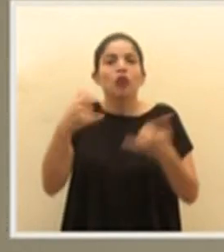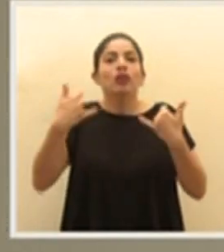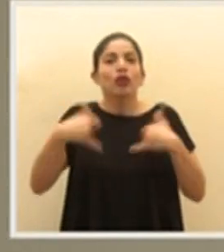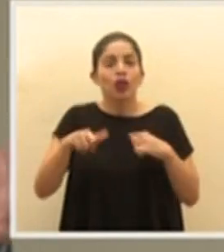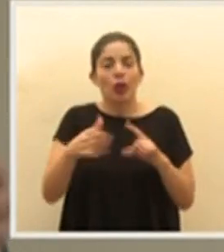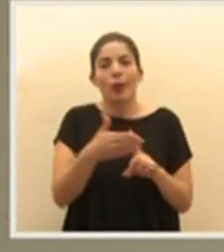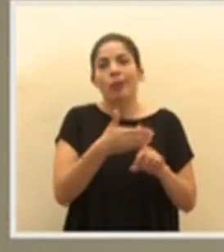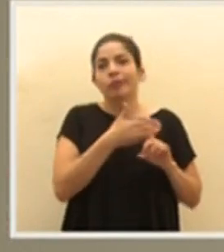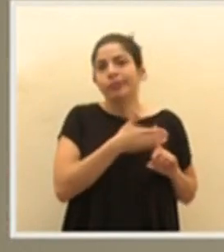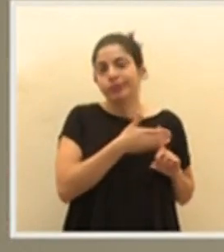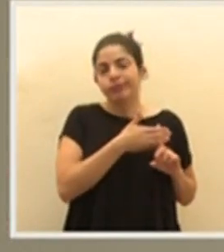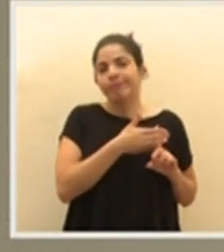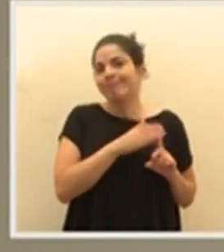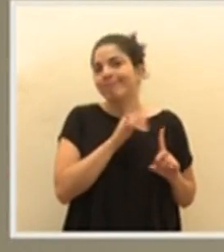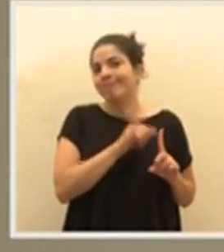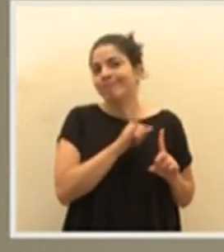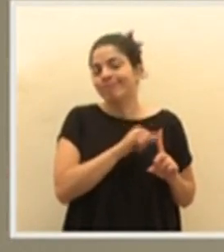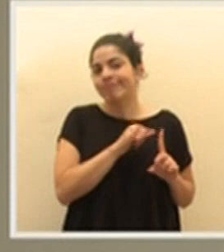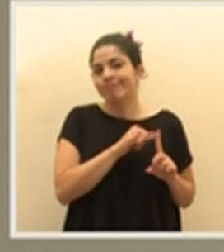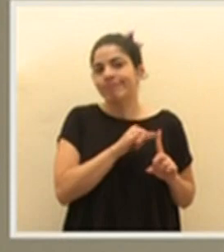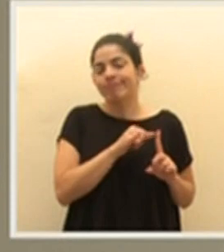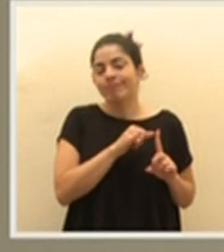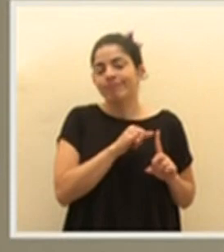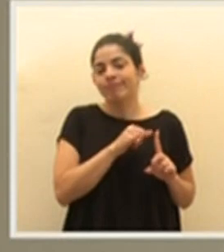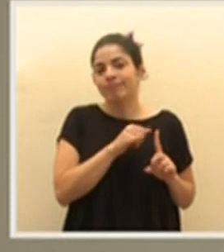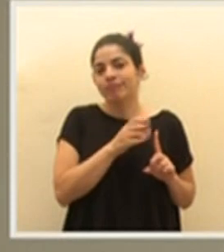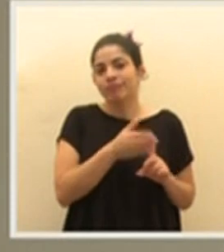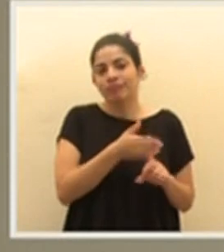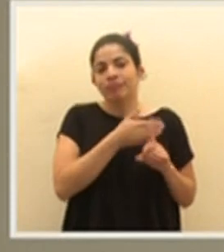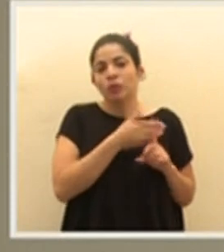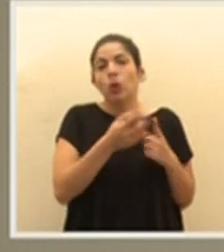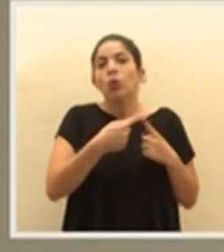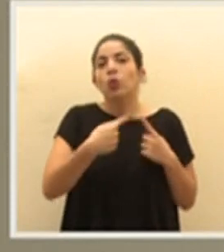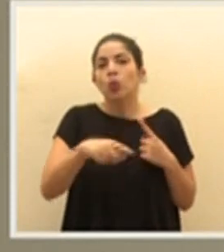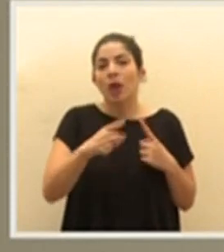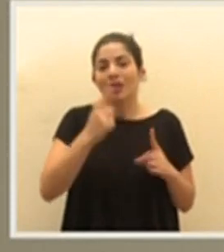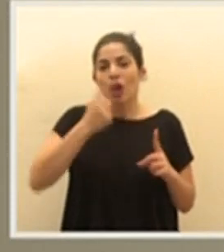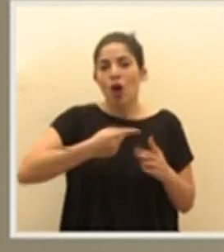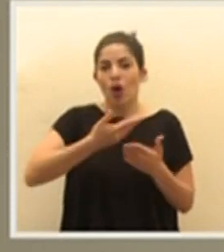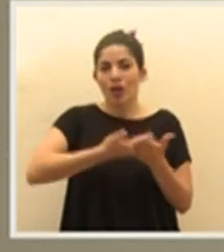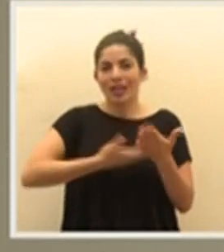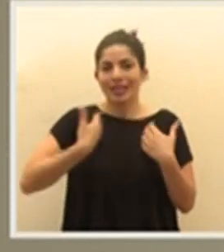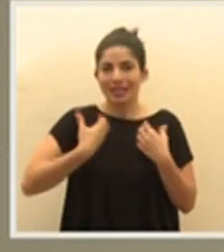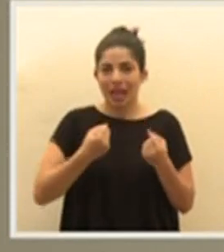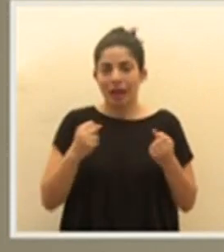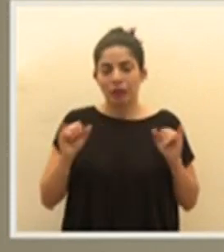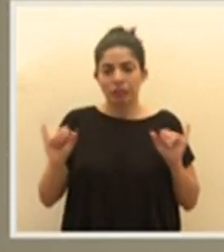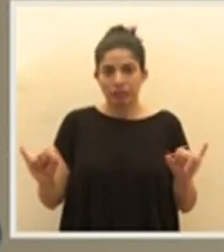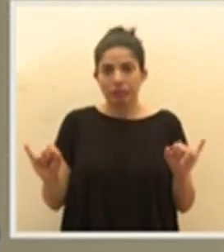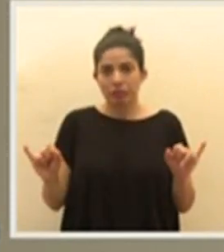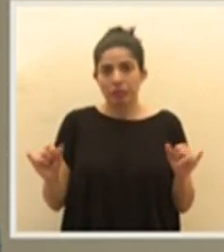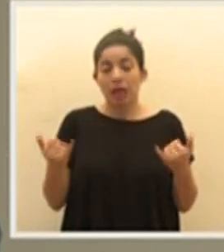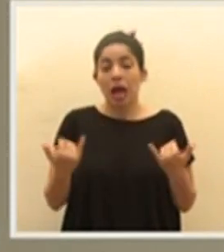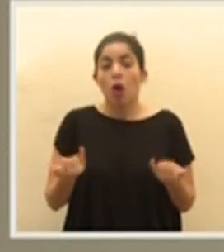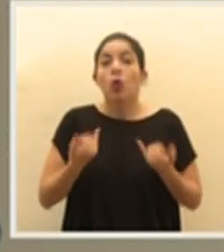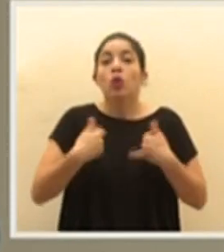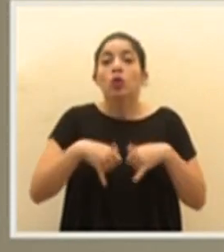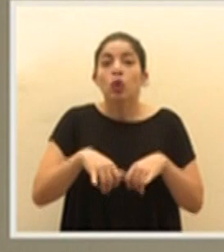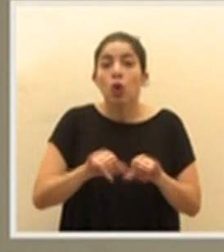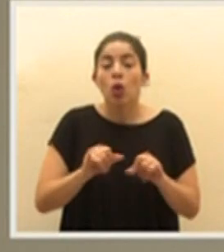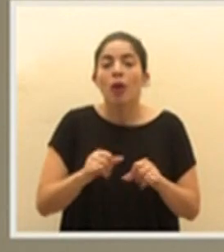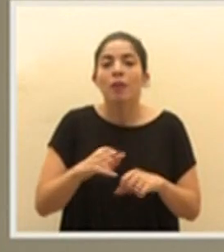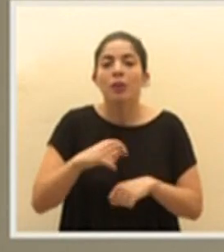aislamiento, van a estar en aislamiento por el periodo de la orden sanitaria y estamos todavía en la